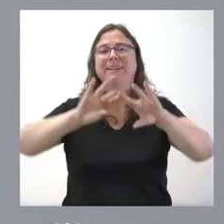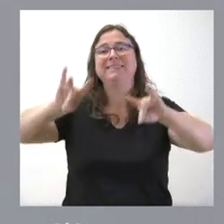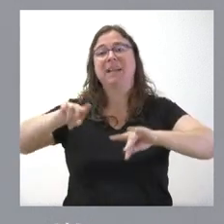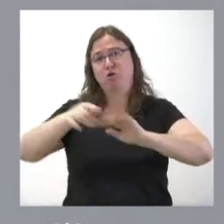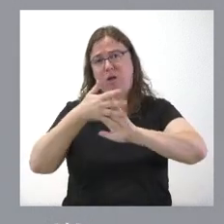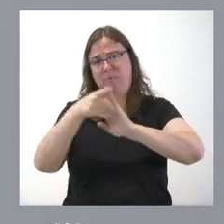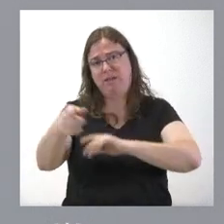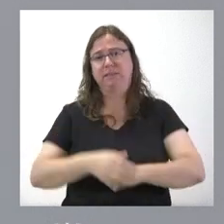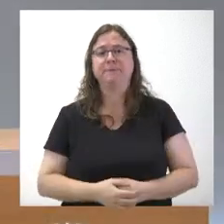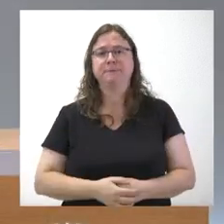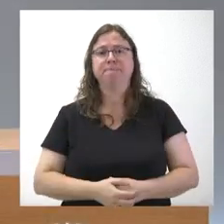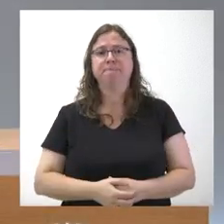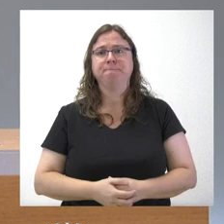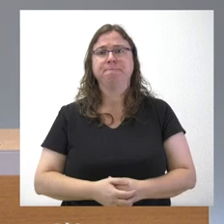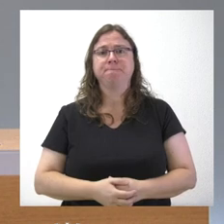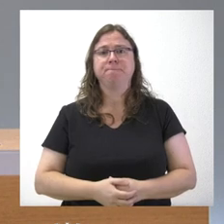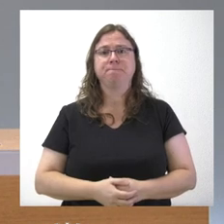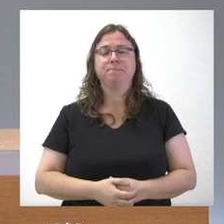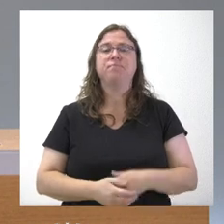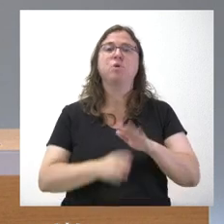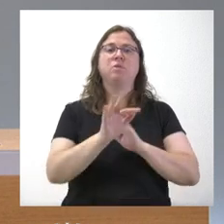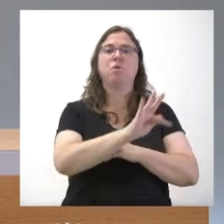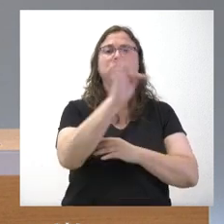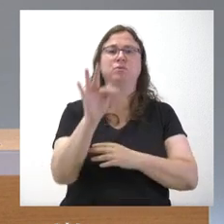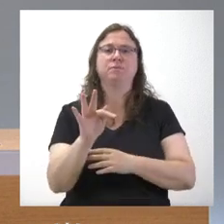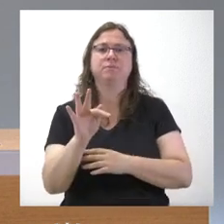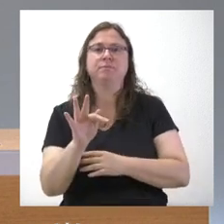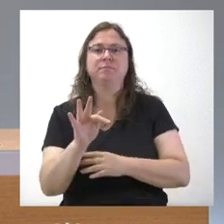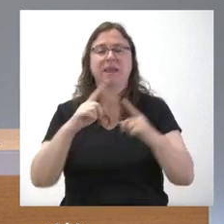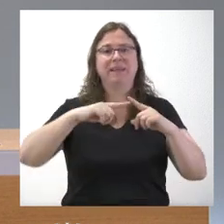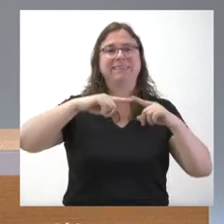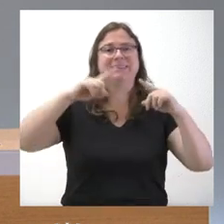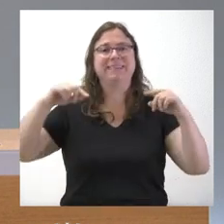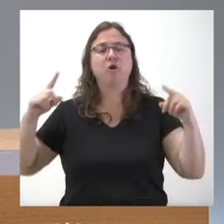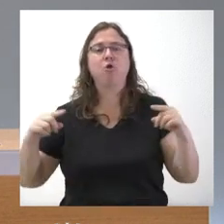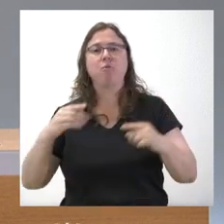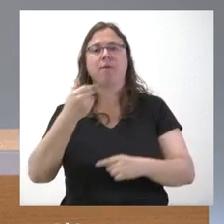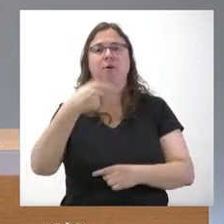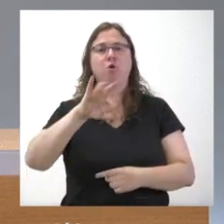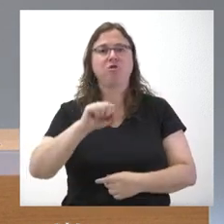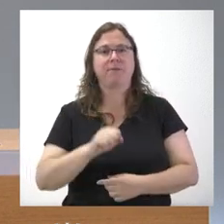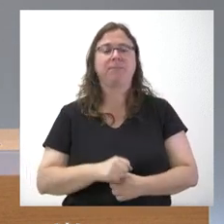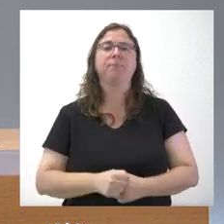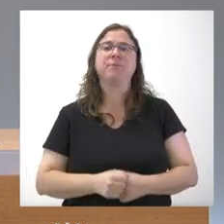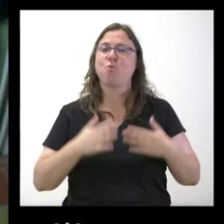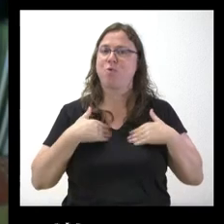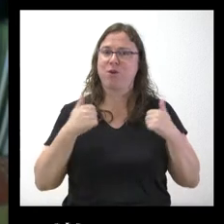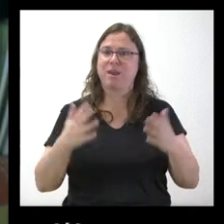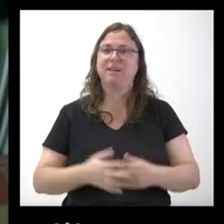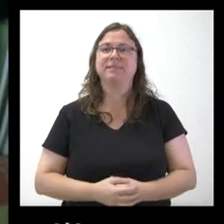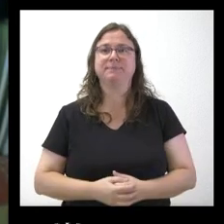me plantea continuamos ahora en Segovia begoña Rincón Segovia Audaz cuando